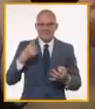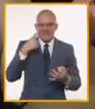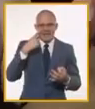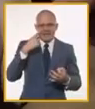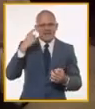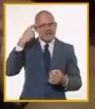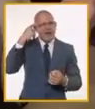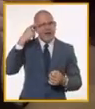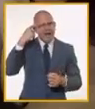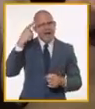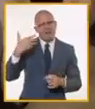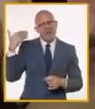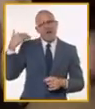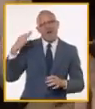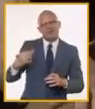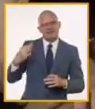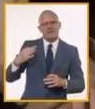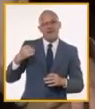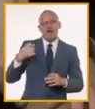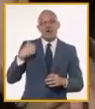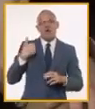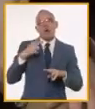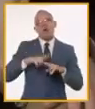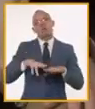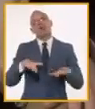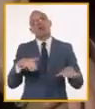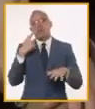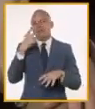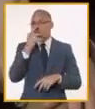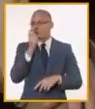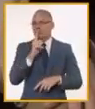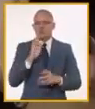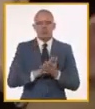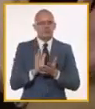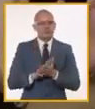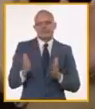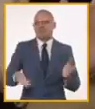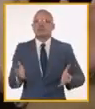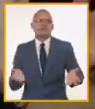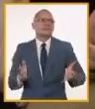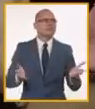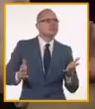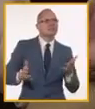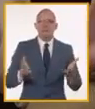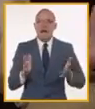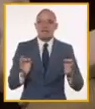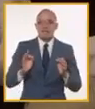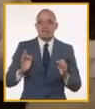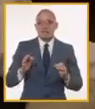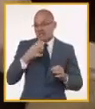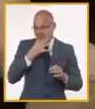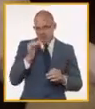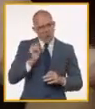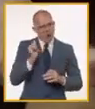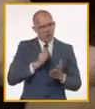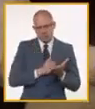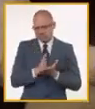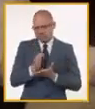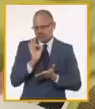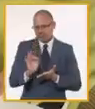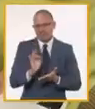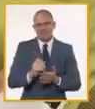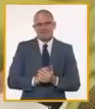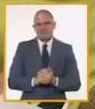era hiperkinético, no estaba tranquilo en ningún lugar. Y bueno, después de viejo he seguido más o menos, he llevado mi